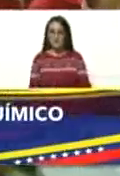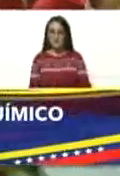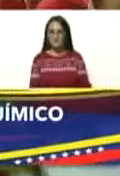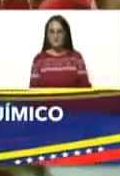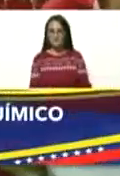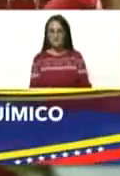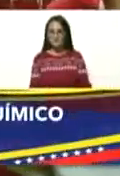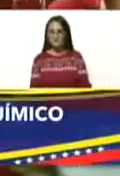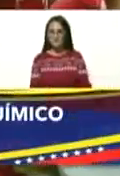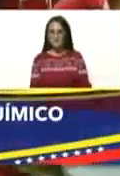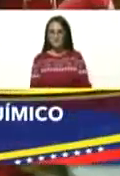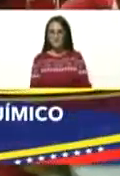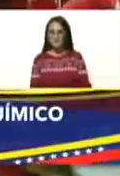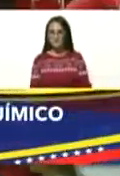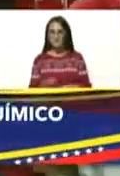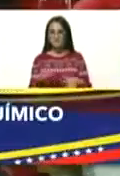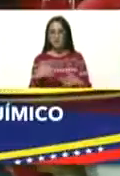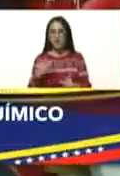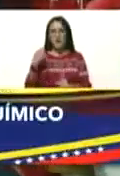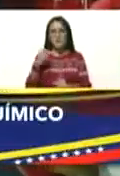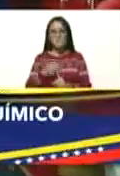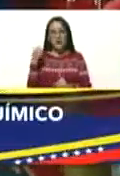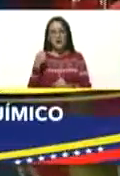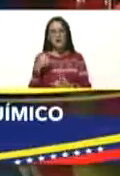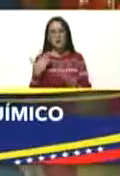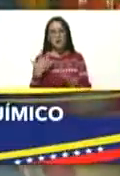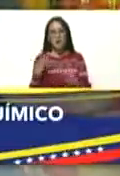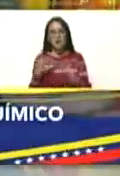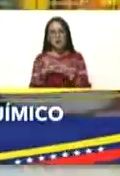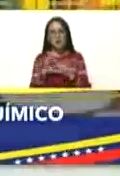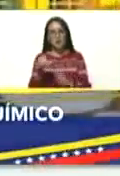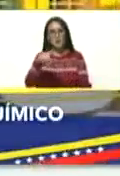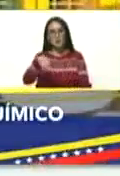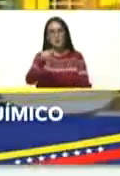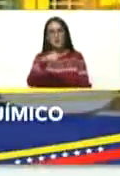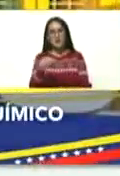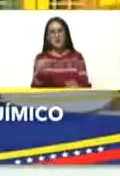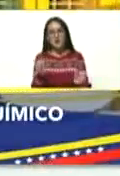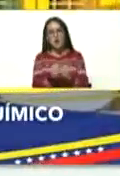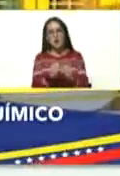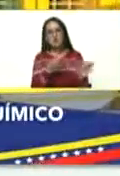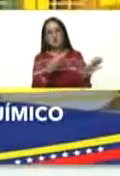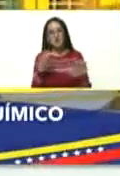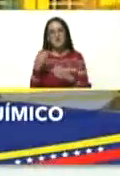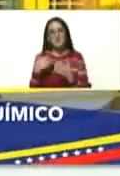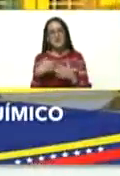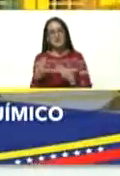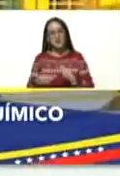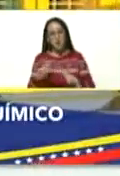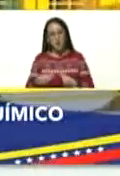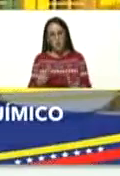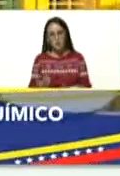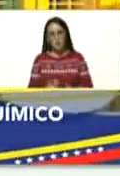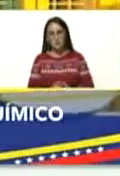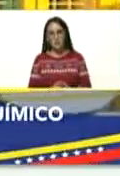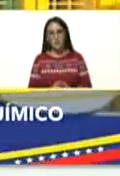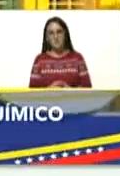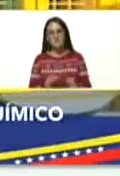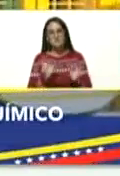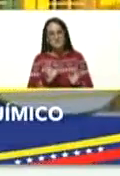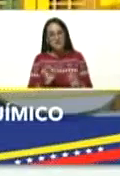Ahora, ¿qué impacto, cuál es el relacionamiento de ustedes con las 800 empresas? ¿Cómo es eso en lo